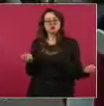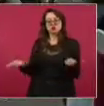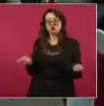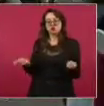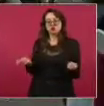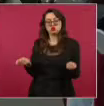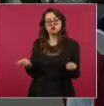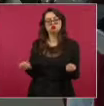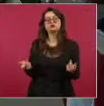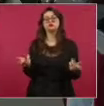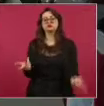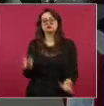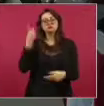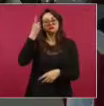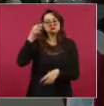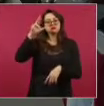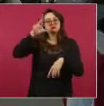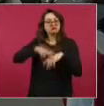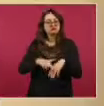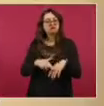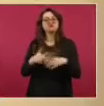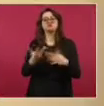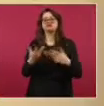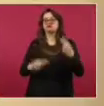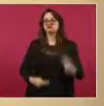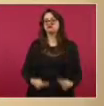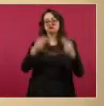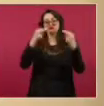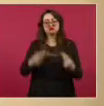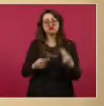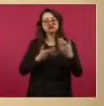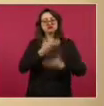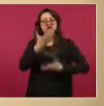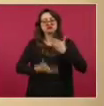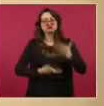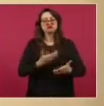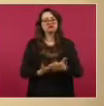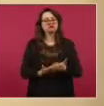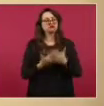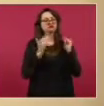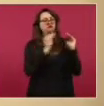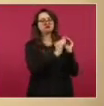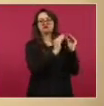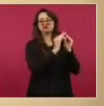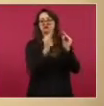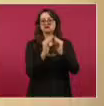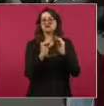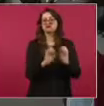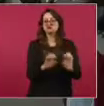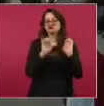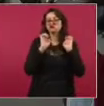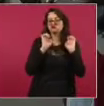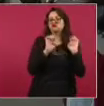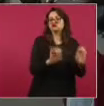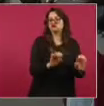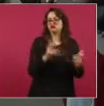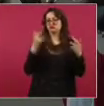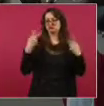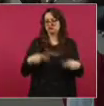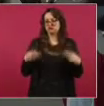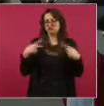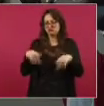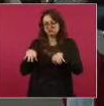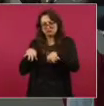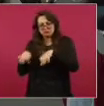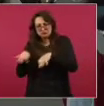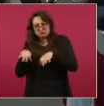puestos directivos, manejaban el comercio, vivían en las mejores casas y procuraban no mezclarse con